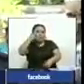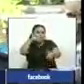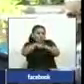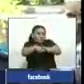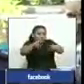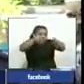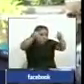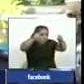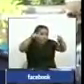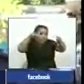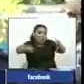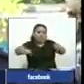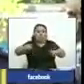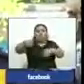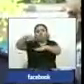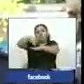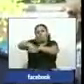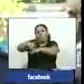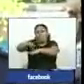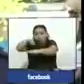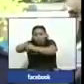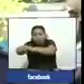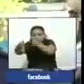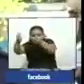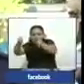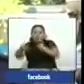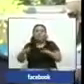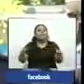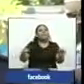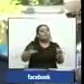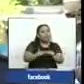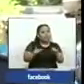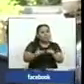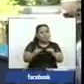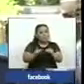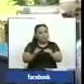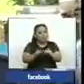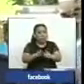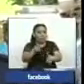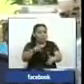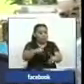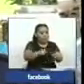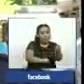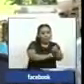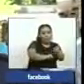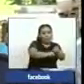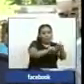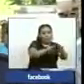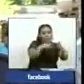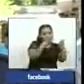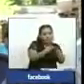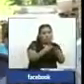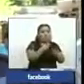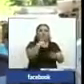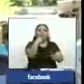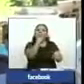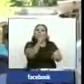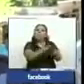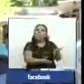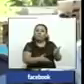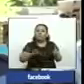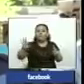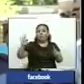Salatenango. Pero también tenemos algunos corredores de clica, entre ellos por ejemplo